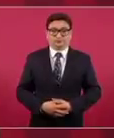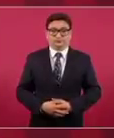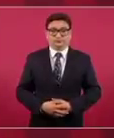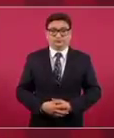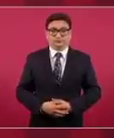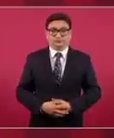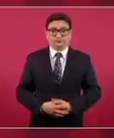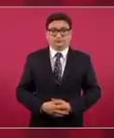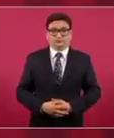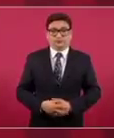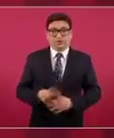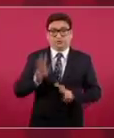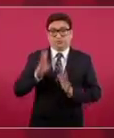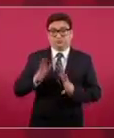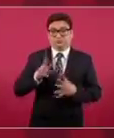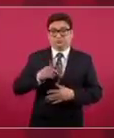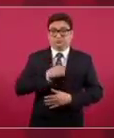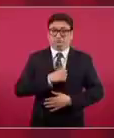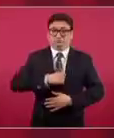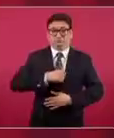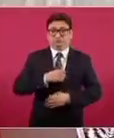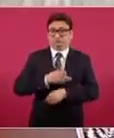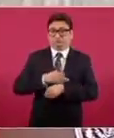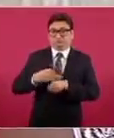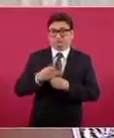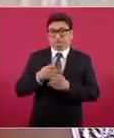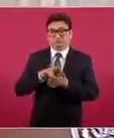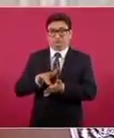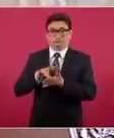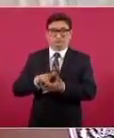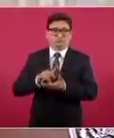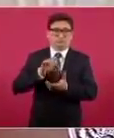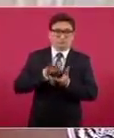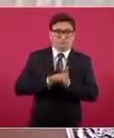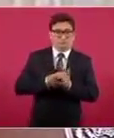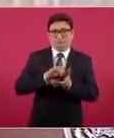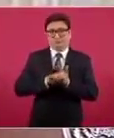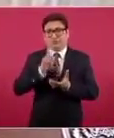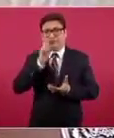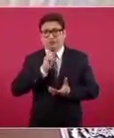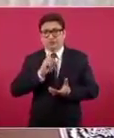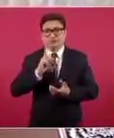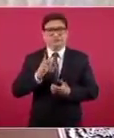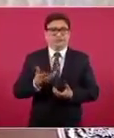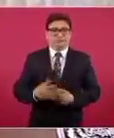De meter a los familiares, esposos, esposas,